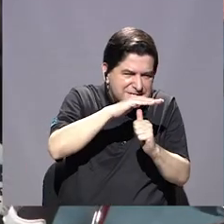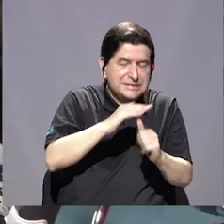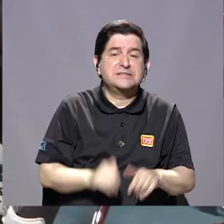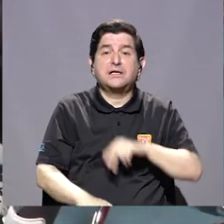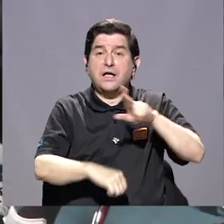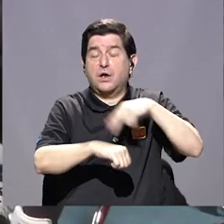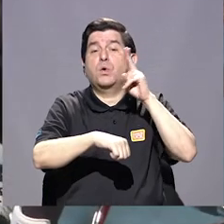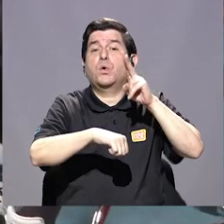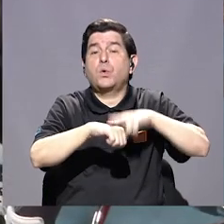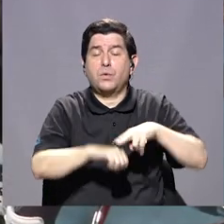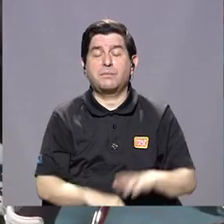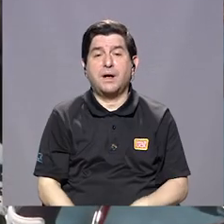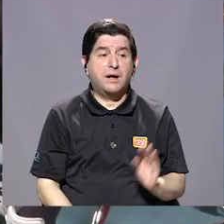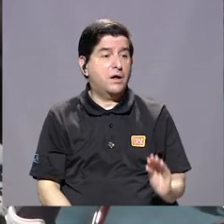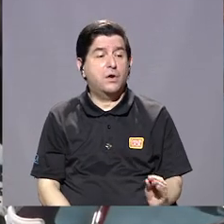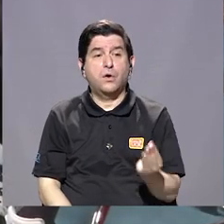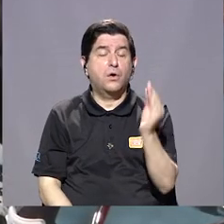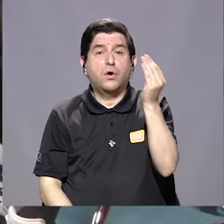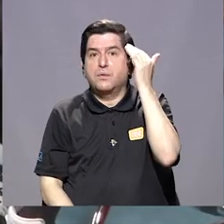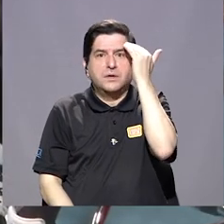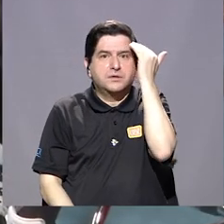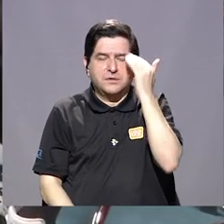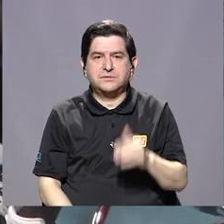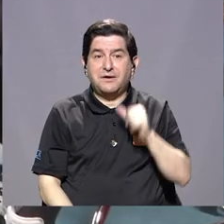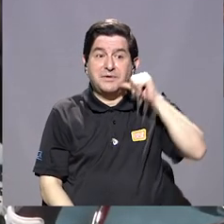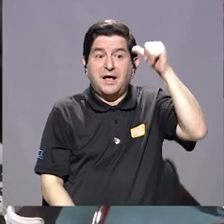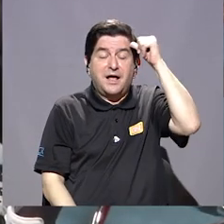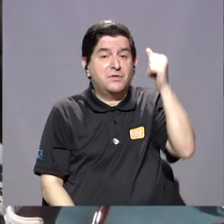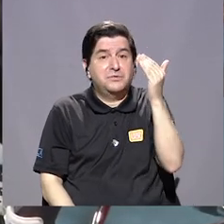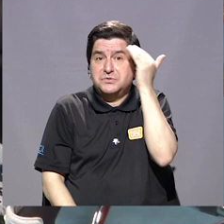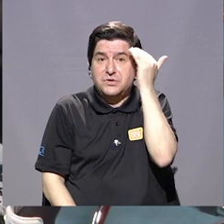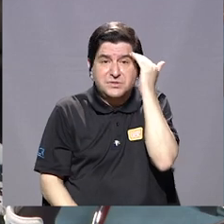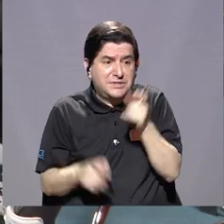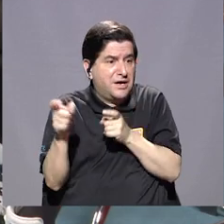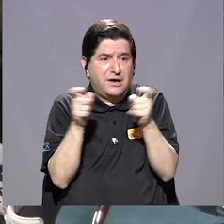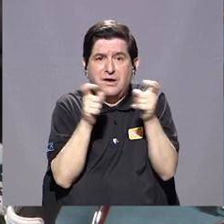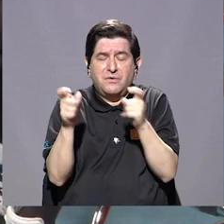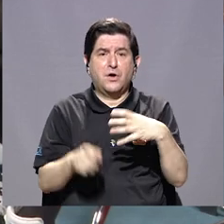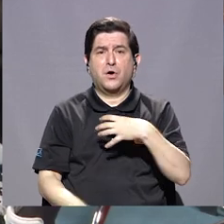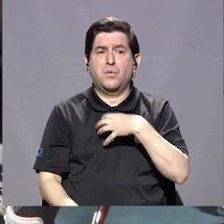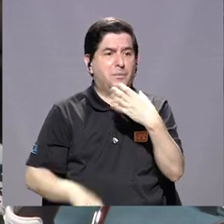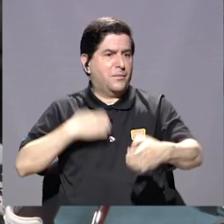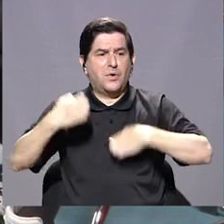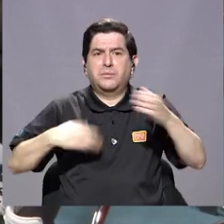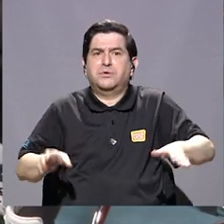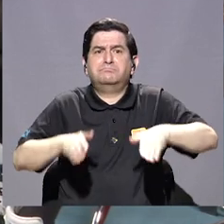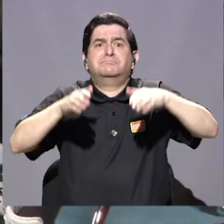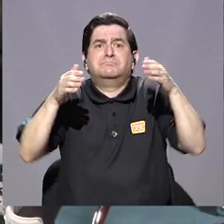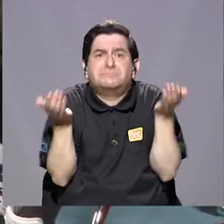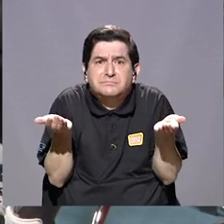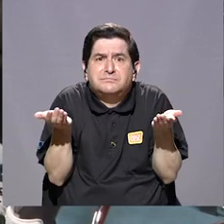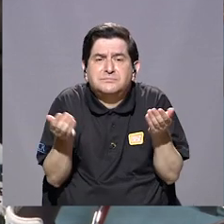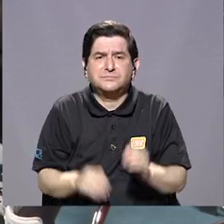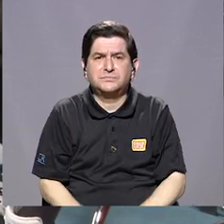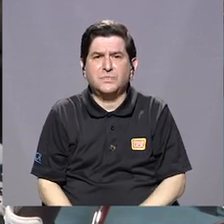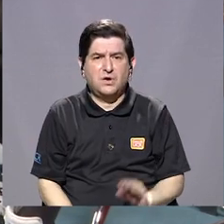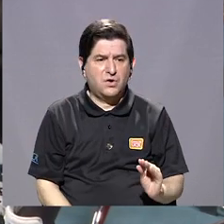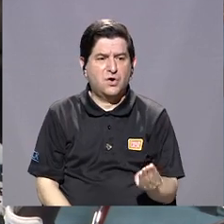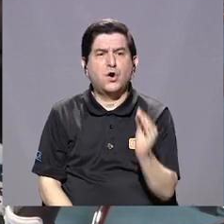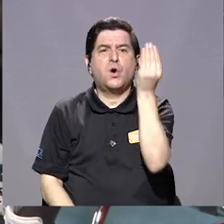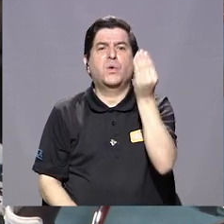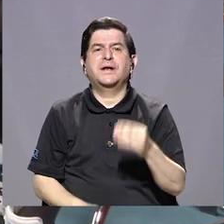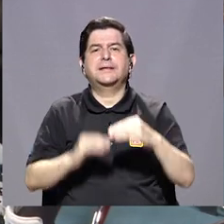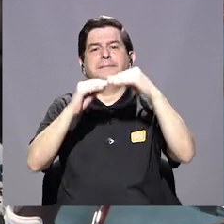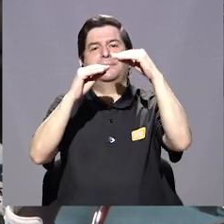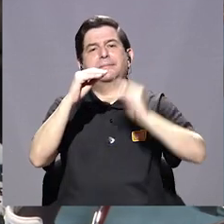usual, un adolescente no sabe, ni los adultos sabemos a veces cómo manejar nuestras propias emociones, los adolescentes menos,